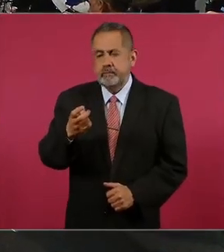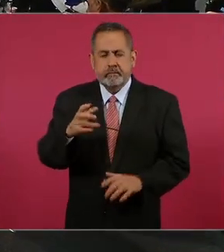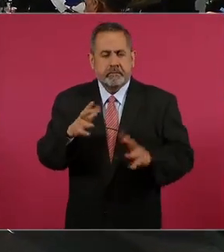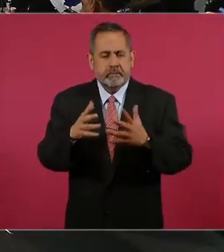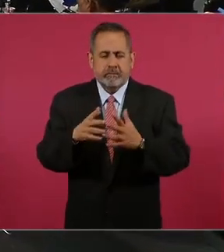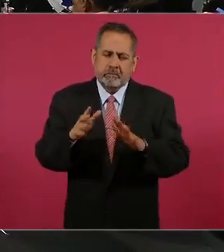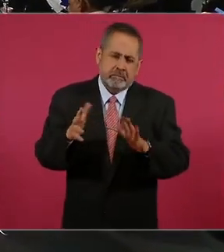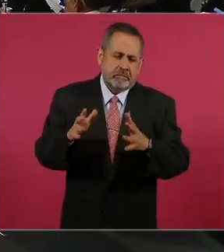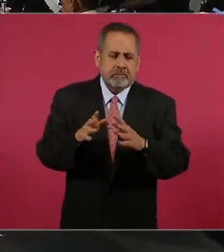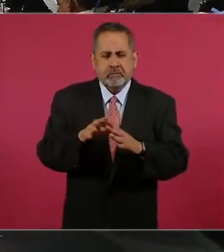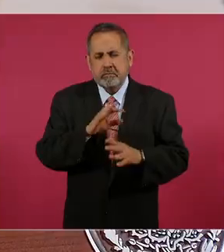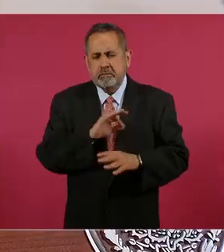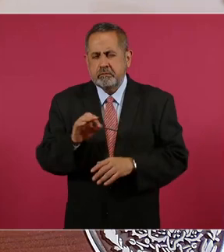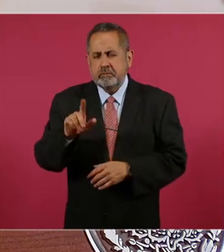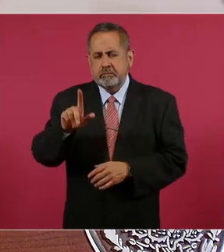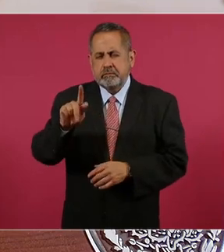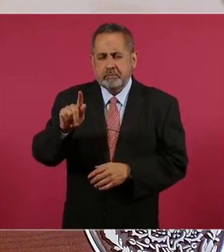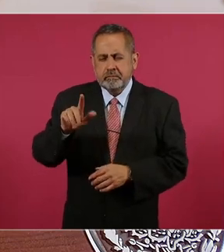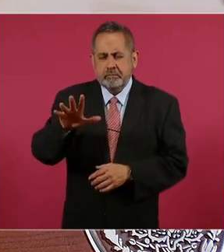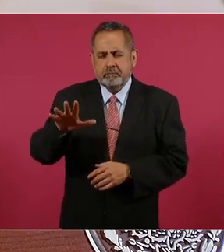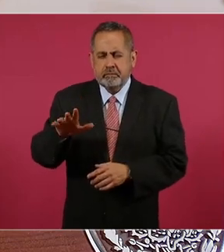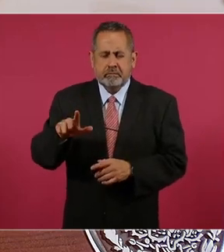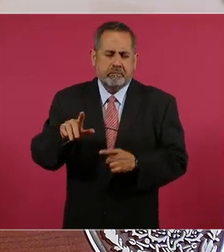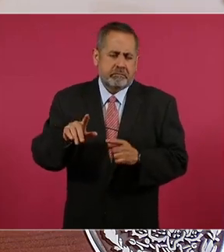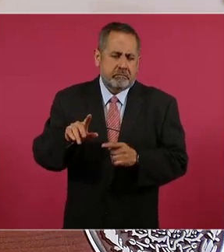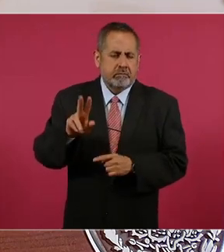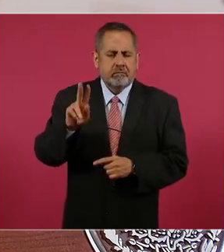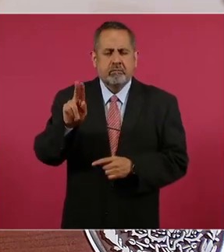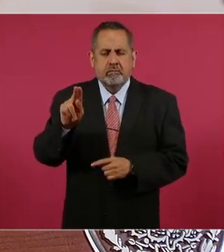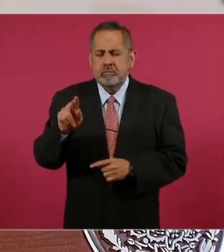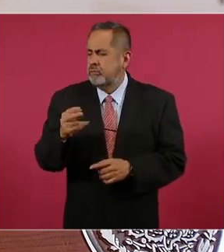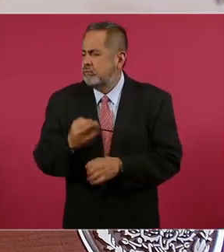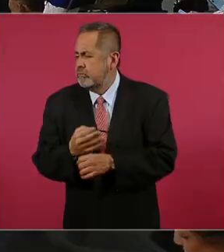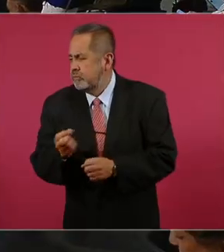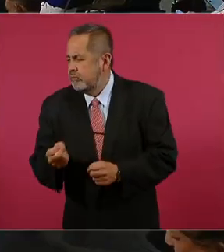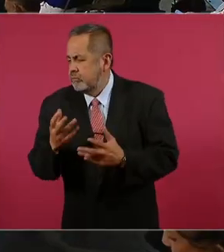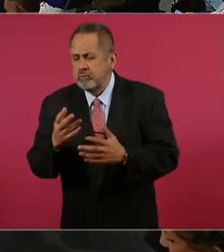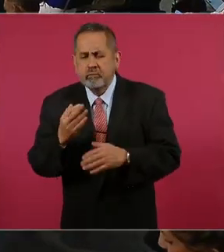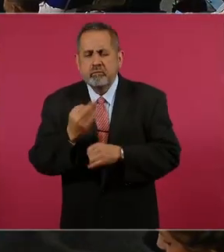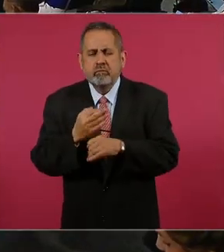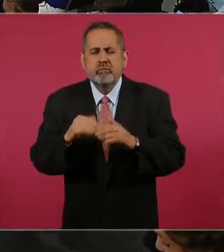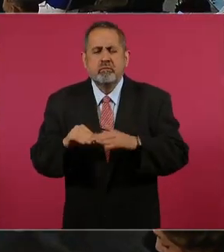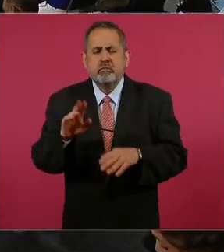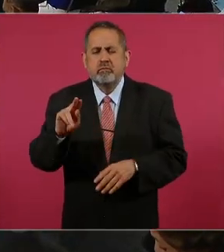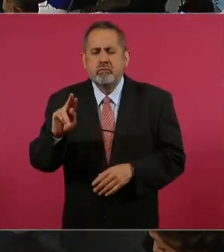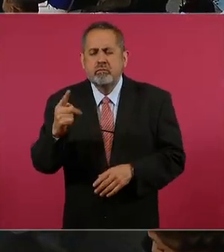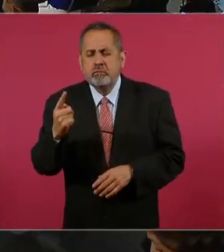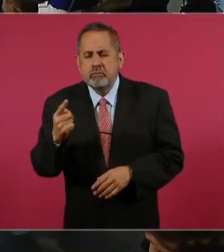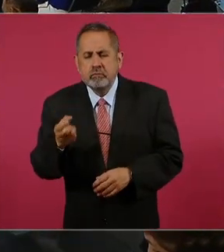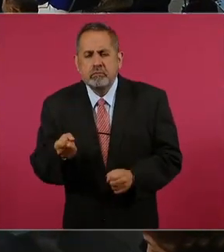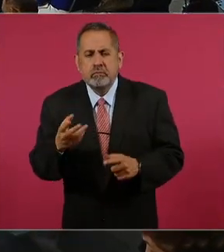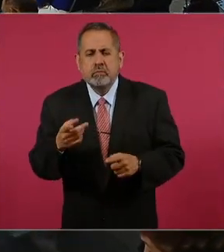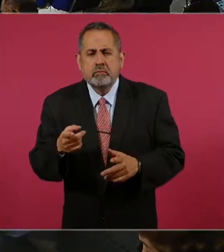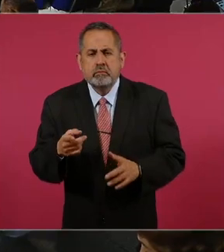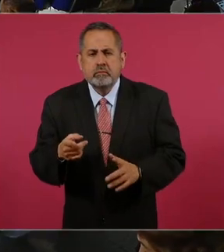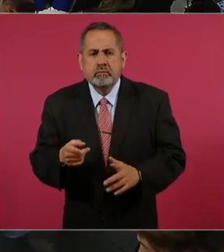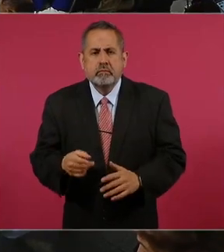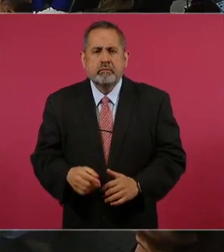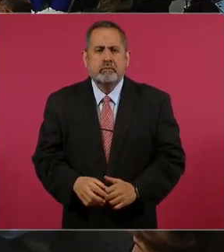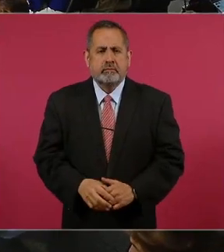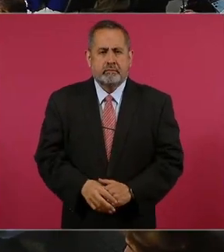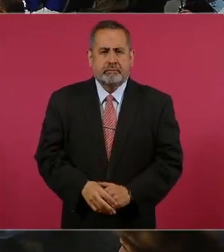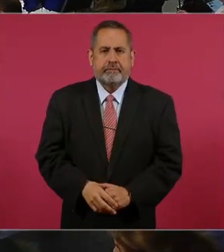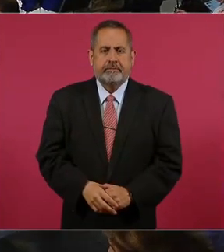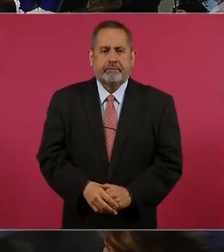75 80 ¿cuánto es lo que llevamos? como 81 ¿no? sí de promedio no, bajó ya